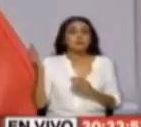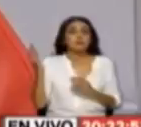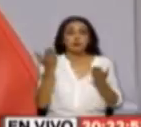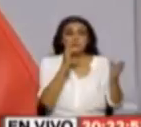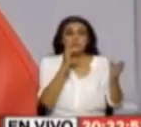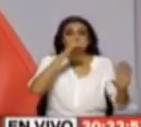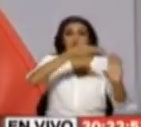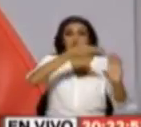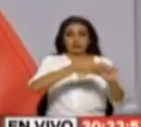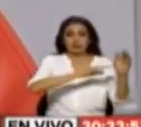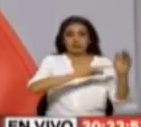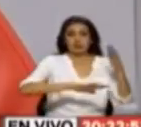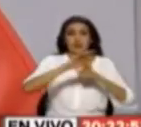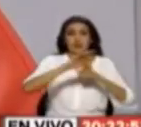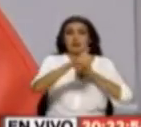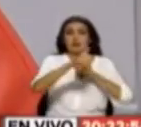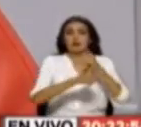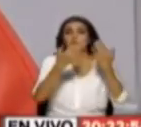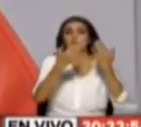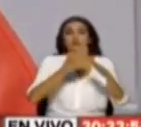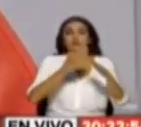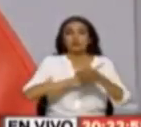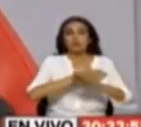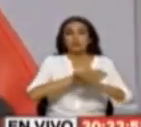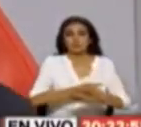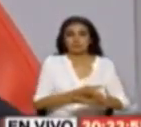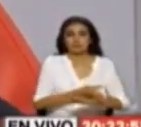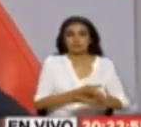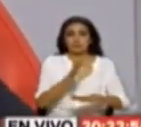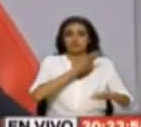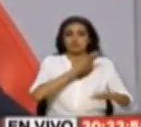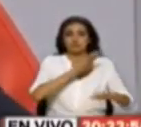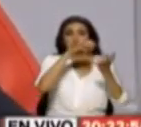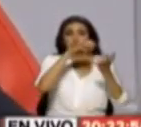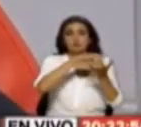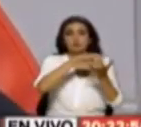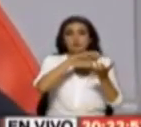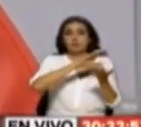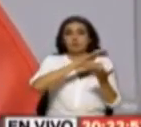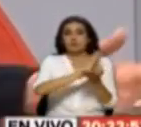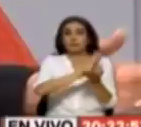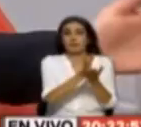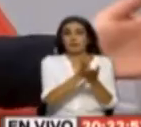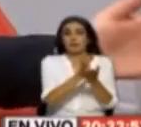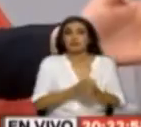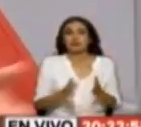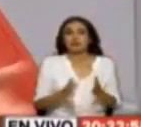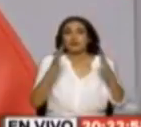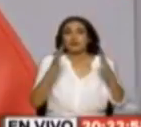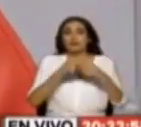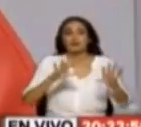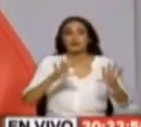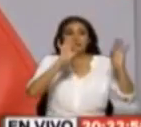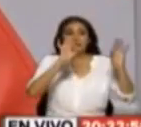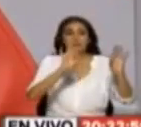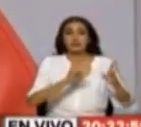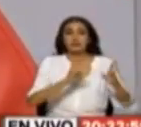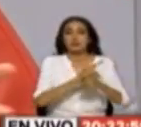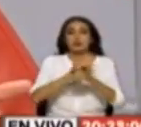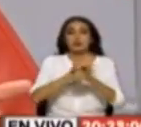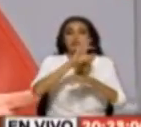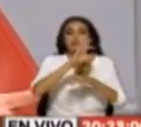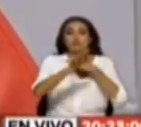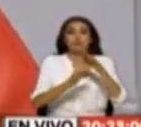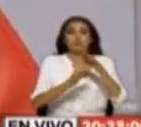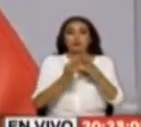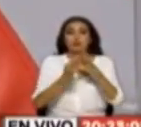ser incorporados en las ternas que posteriormente fueron enviadas a la Asamblea Nacional para su designación. Está ya conformado el Consejo Transitorio,